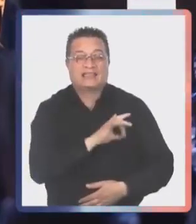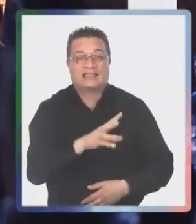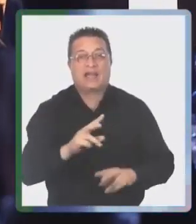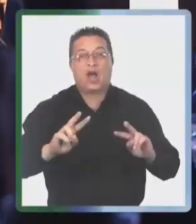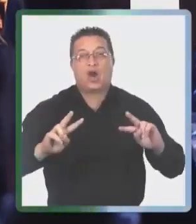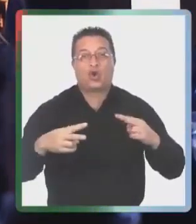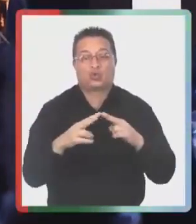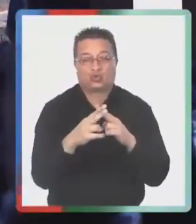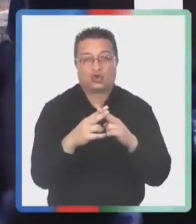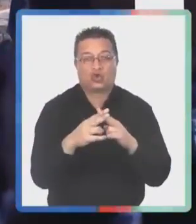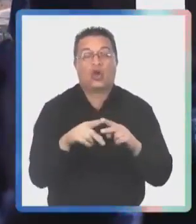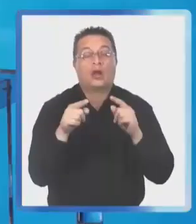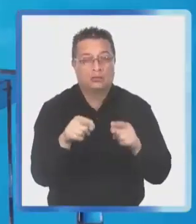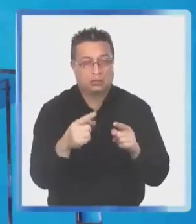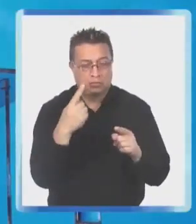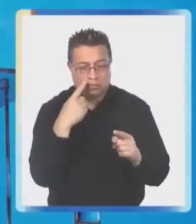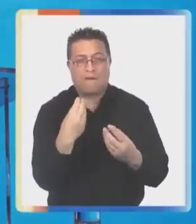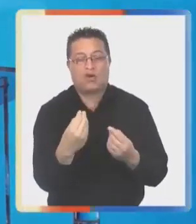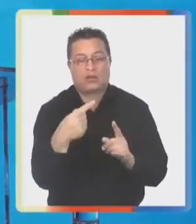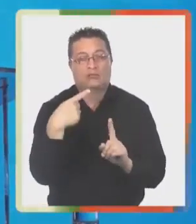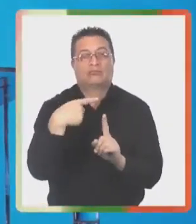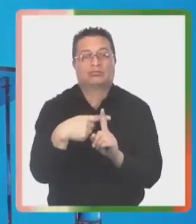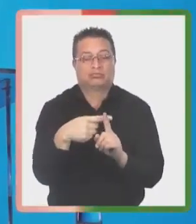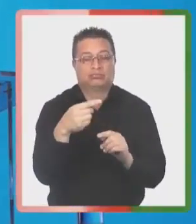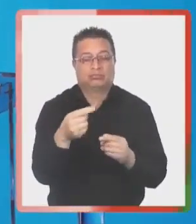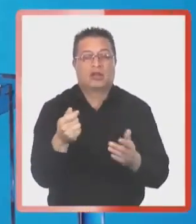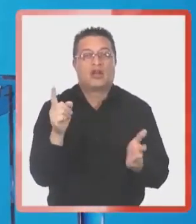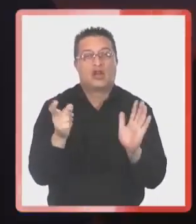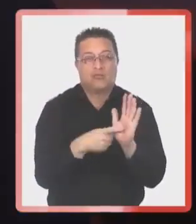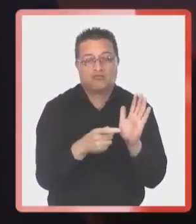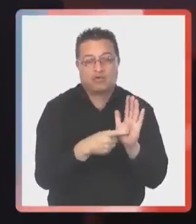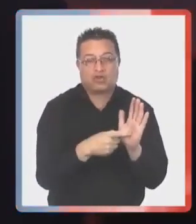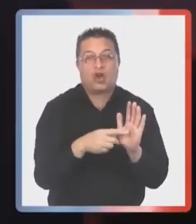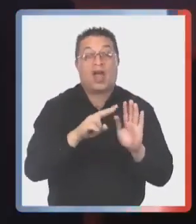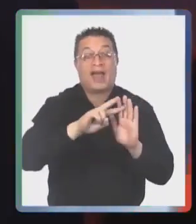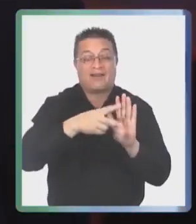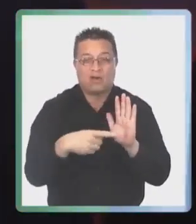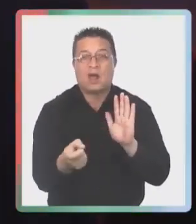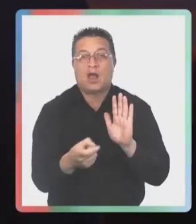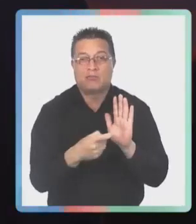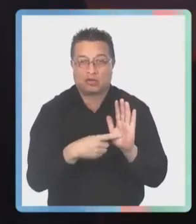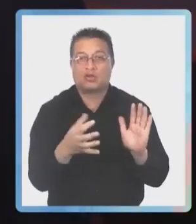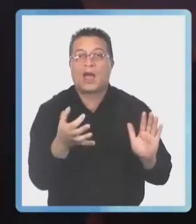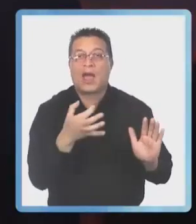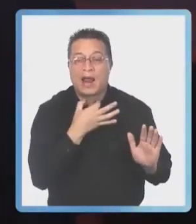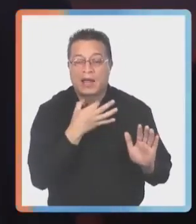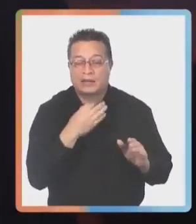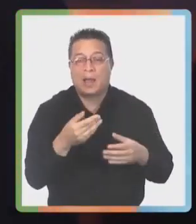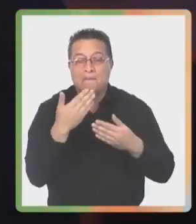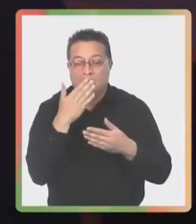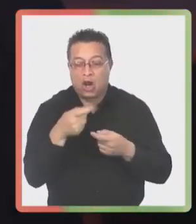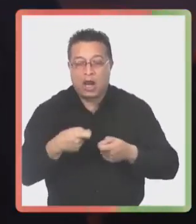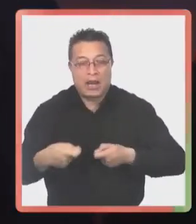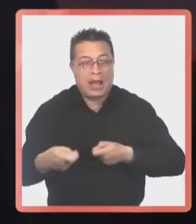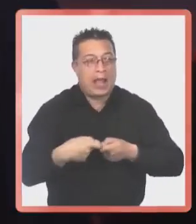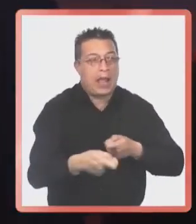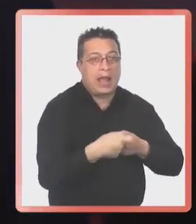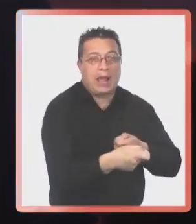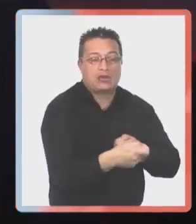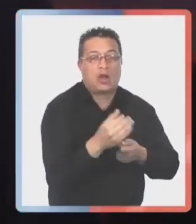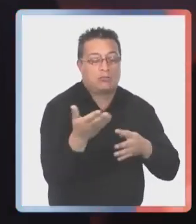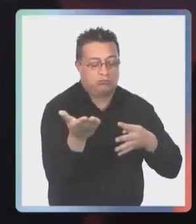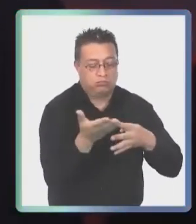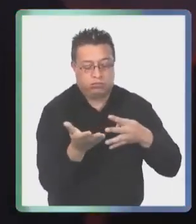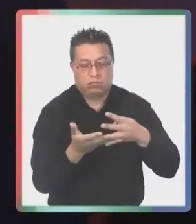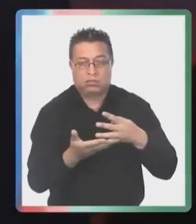de la Construcción y abogaba por un nuevo pacto tributario. Una reforma tributaria que garantice un mejor gasto del Estado y